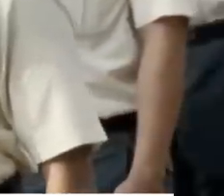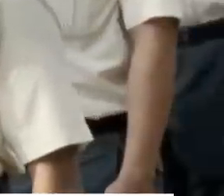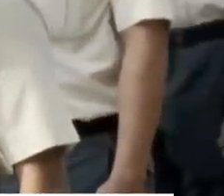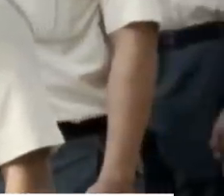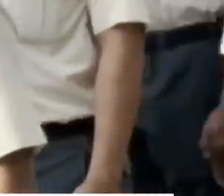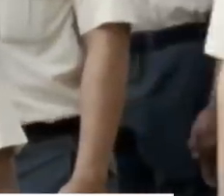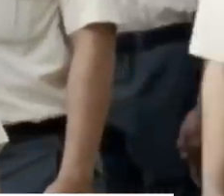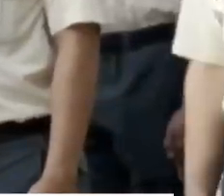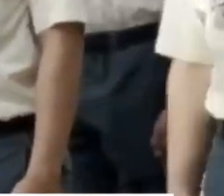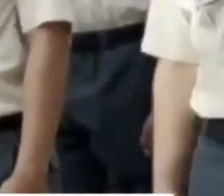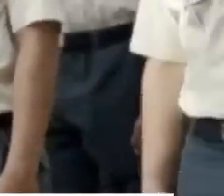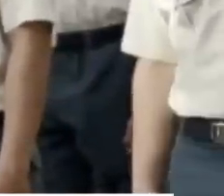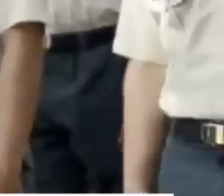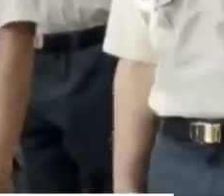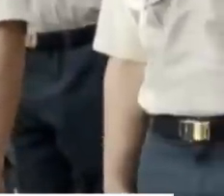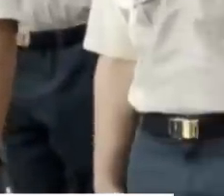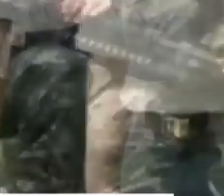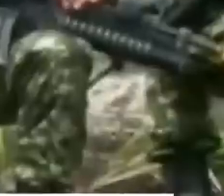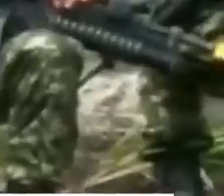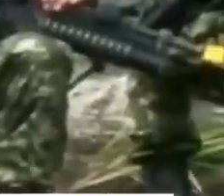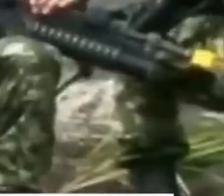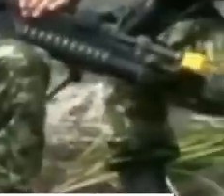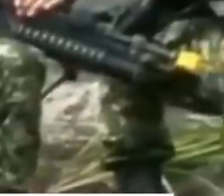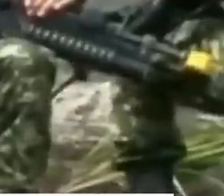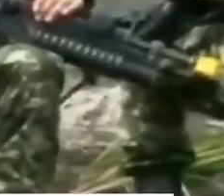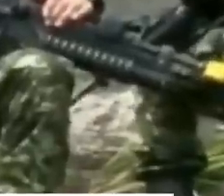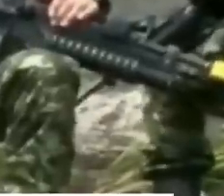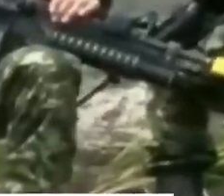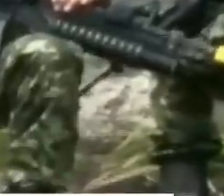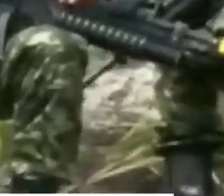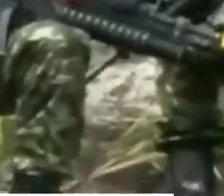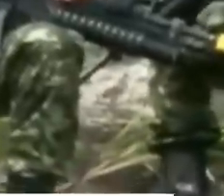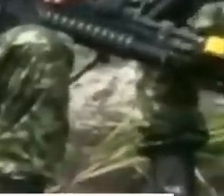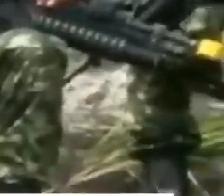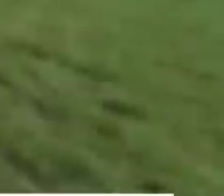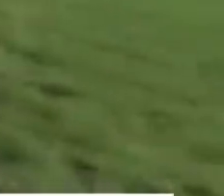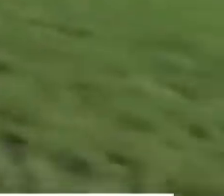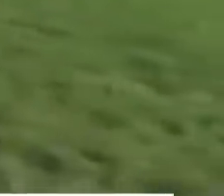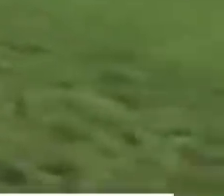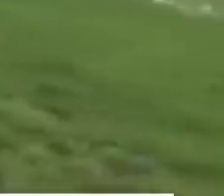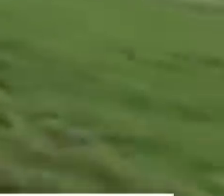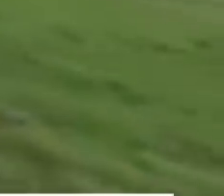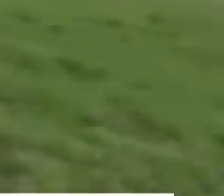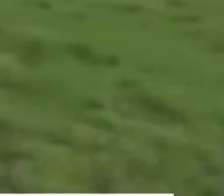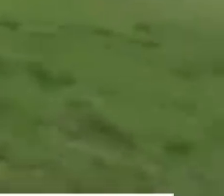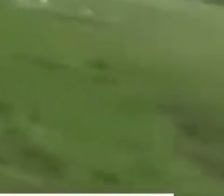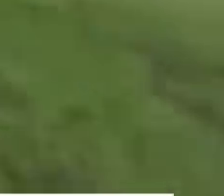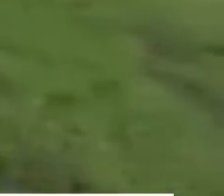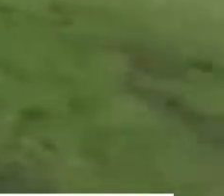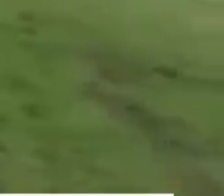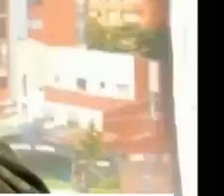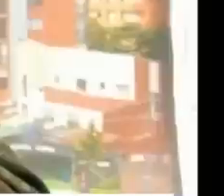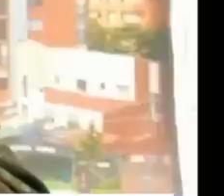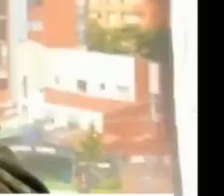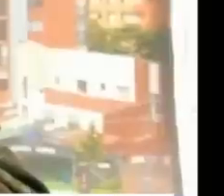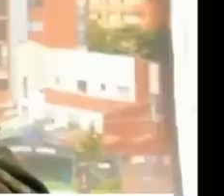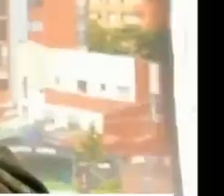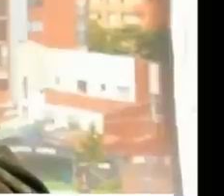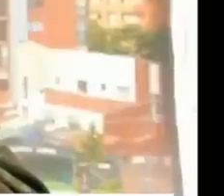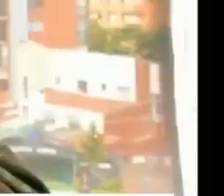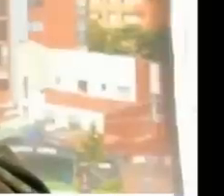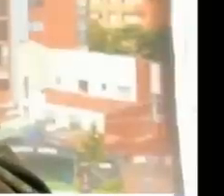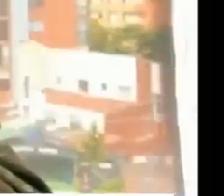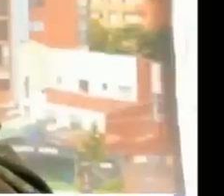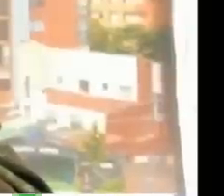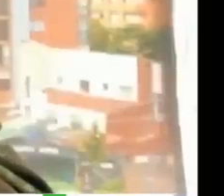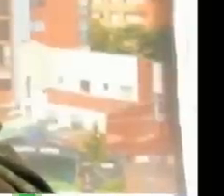de 1.296 mujeres y de 5.184 durante todo el 2023. Las funciones que van a cumplir